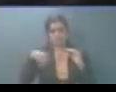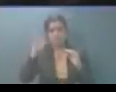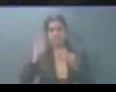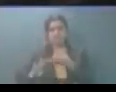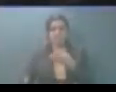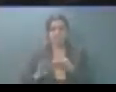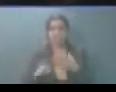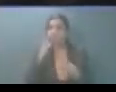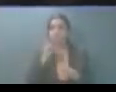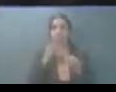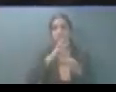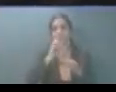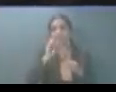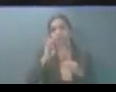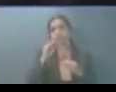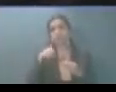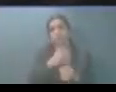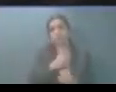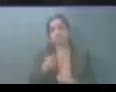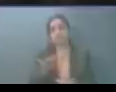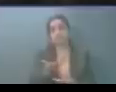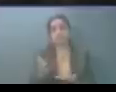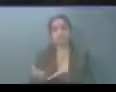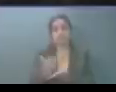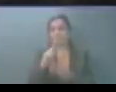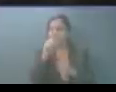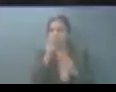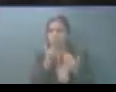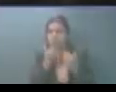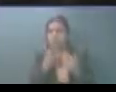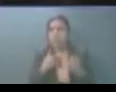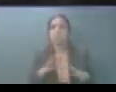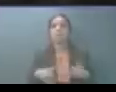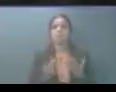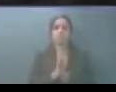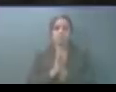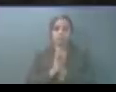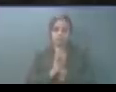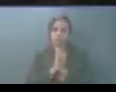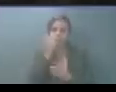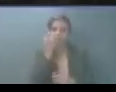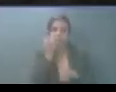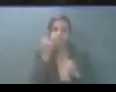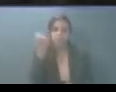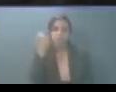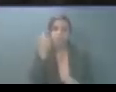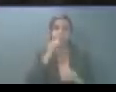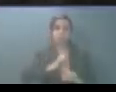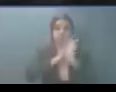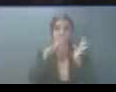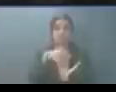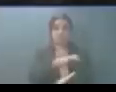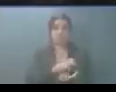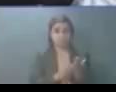literalmente colocado en la página web del Ministerio de Hacienda. Si nos explica, por favor, que sería muy importante para claridad del pueblo